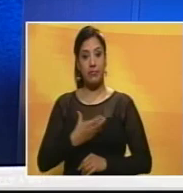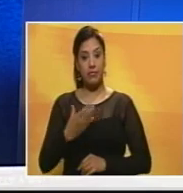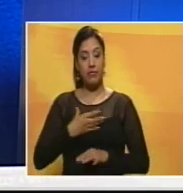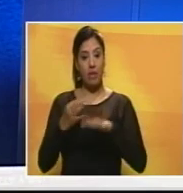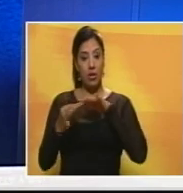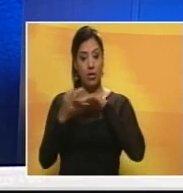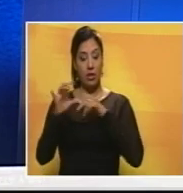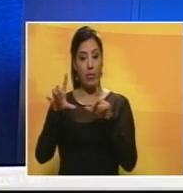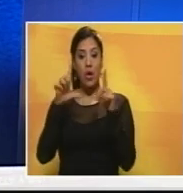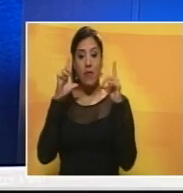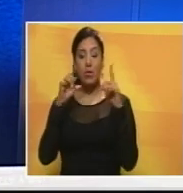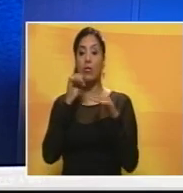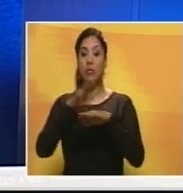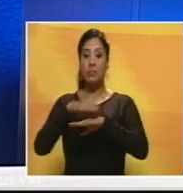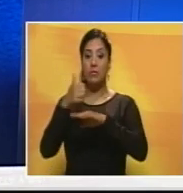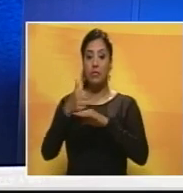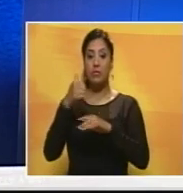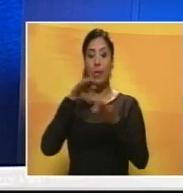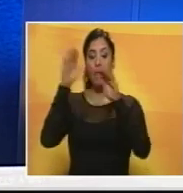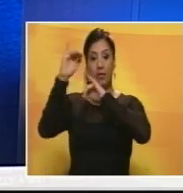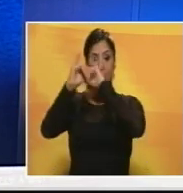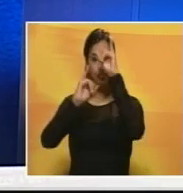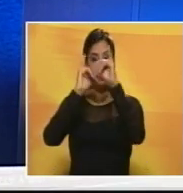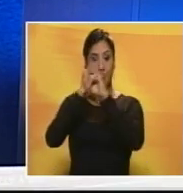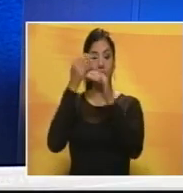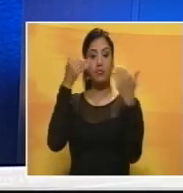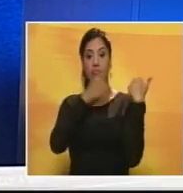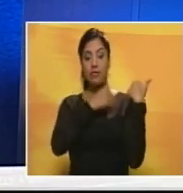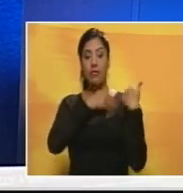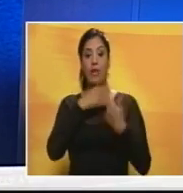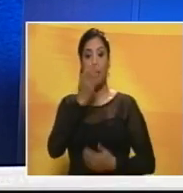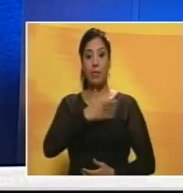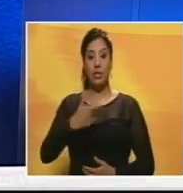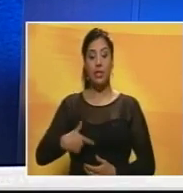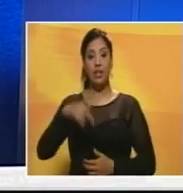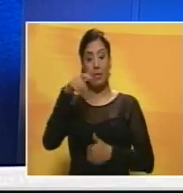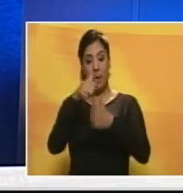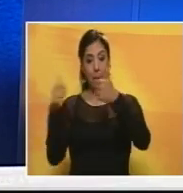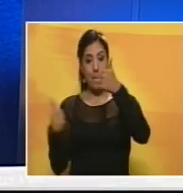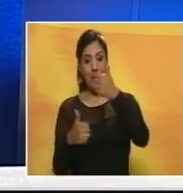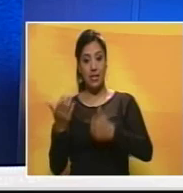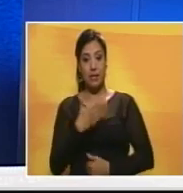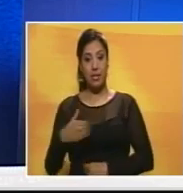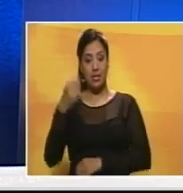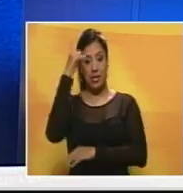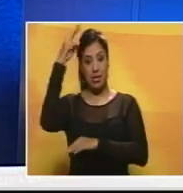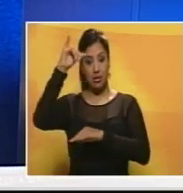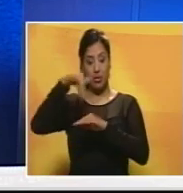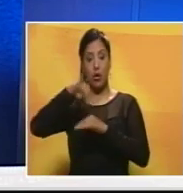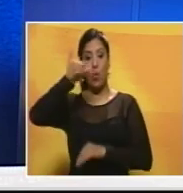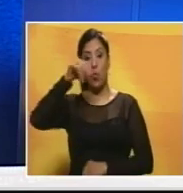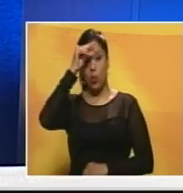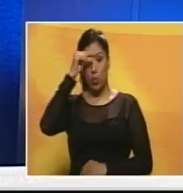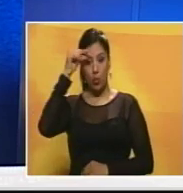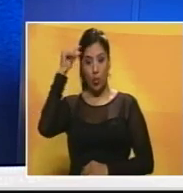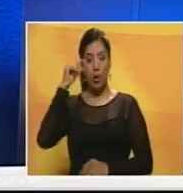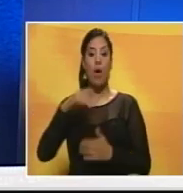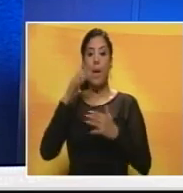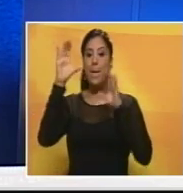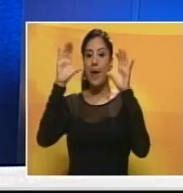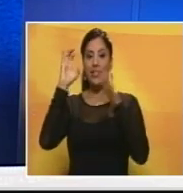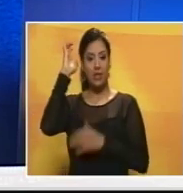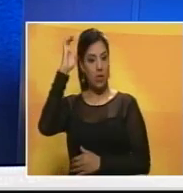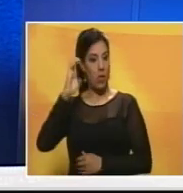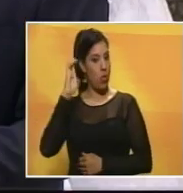Libertador, Jorge Rodríguez, condenó la gira internacional emprendida por el presidente y primer vicepresidente de la Asamblea Nacional, Julio Borges y Freddy Guevara, por